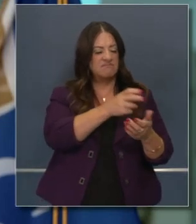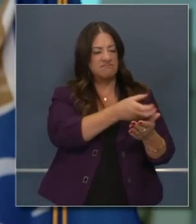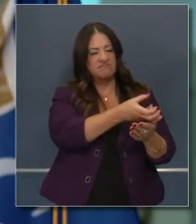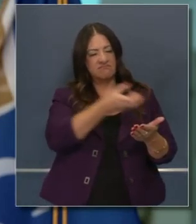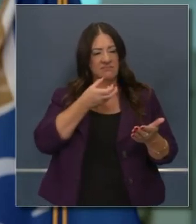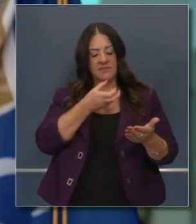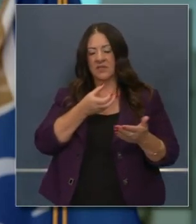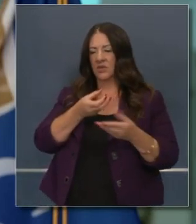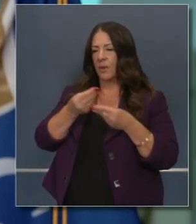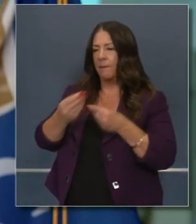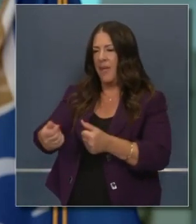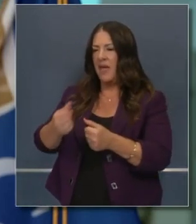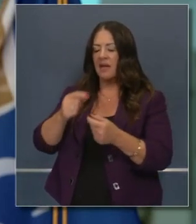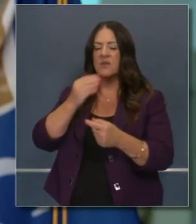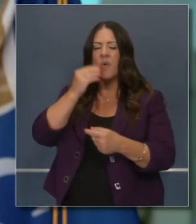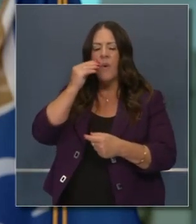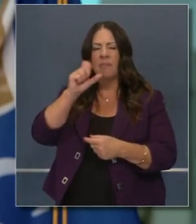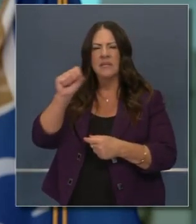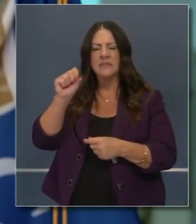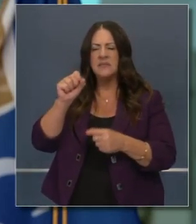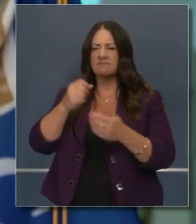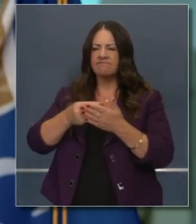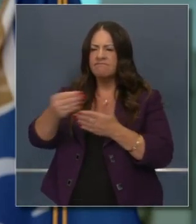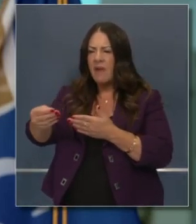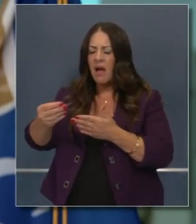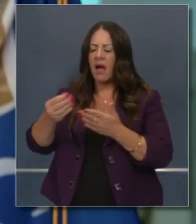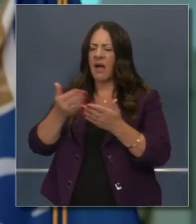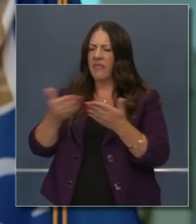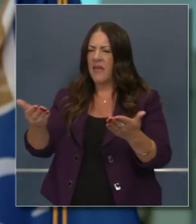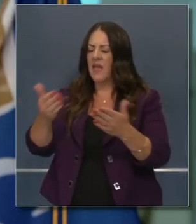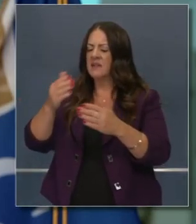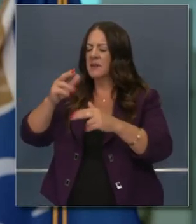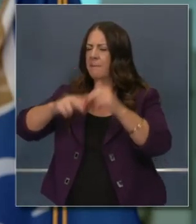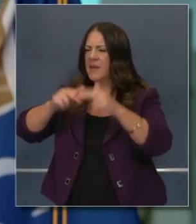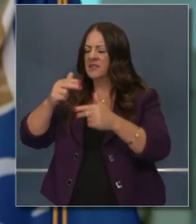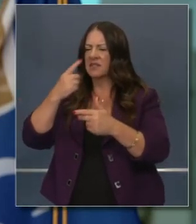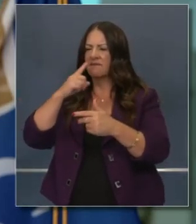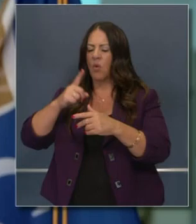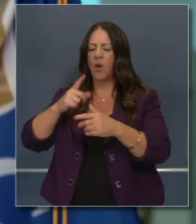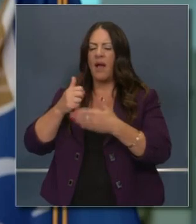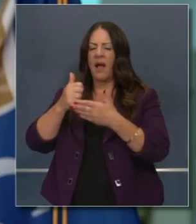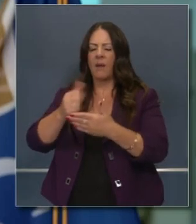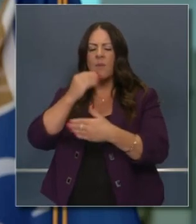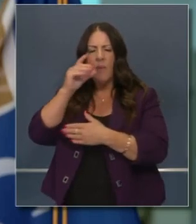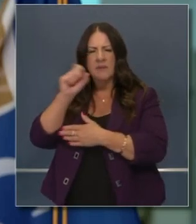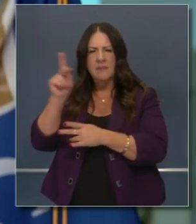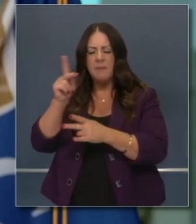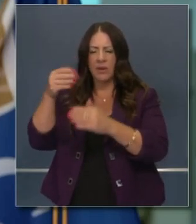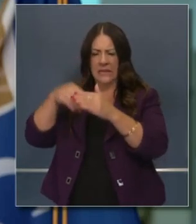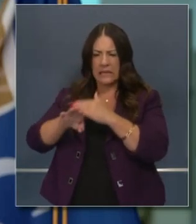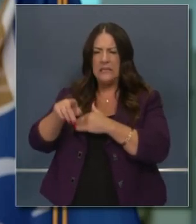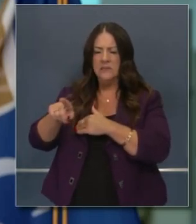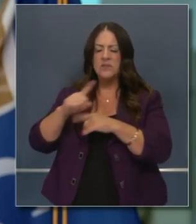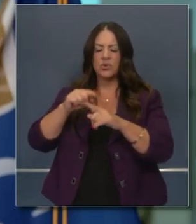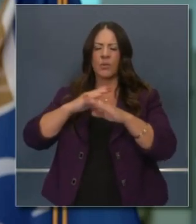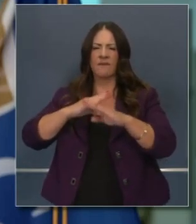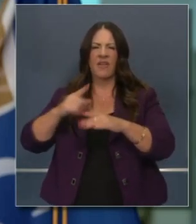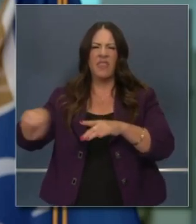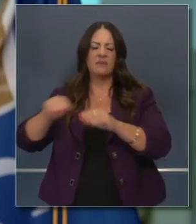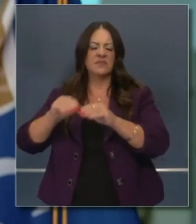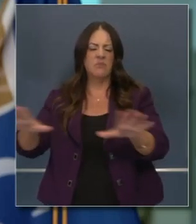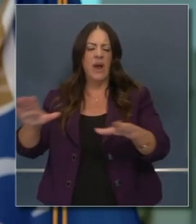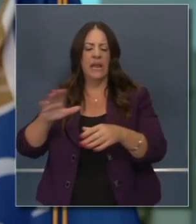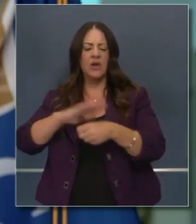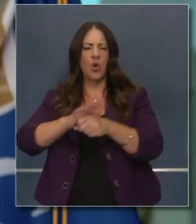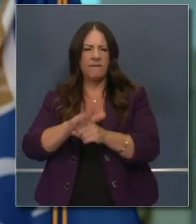Están ustedes financiando causas importantes como la de las personas sin casa. Díganos en